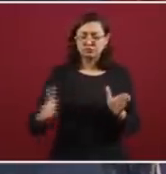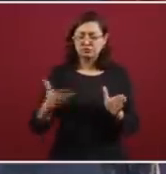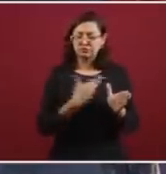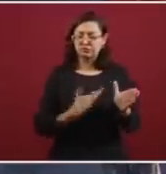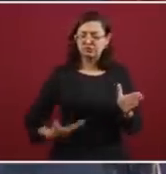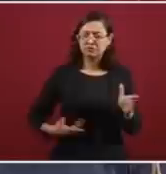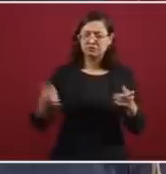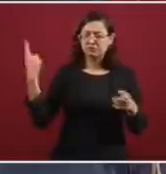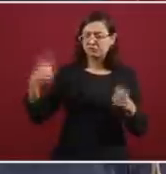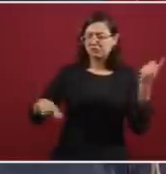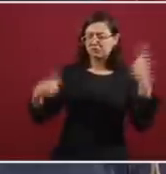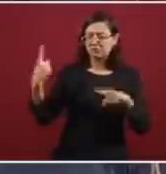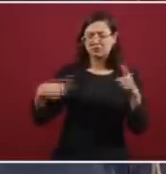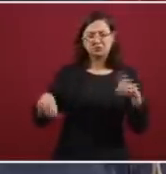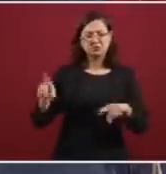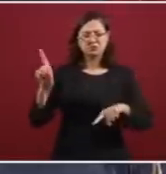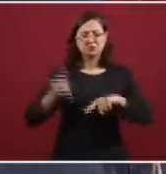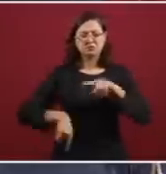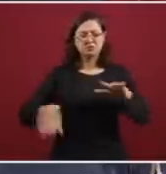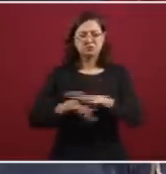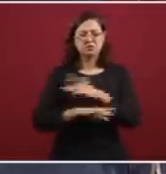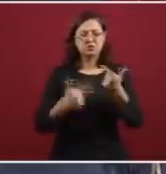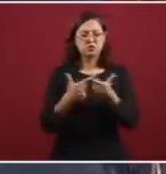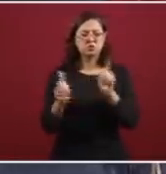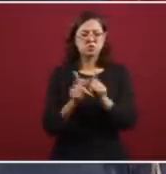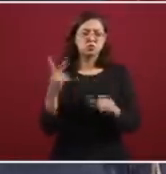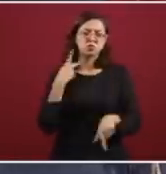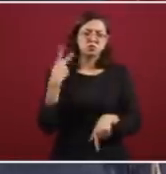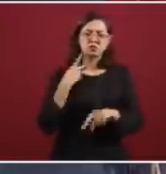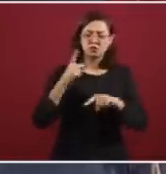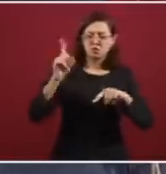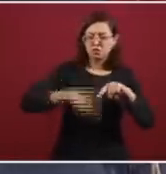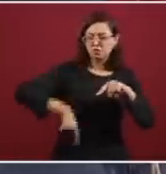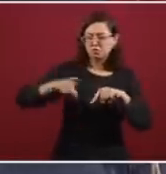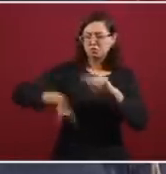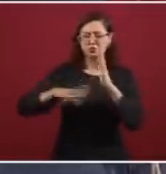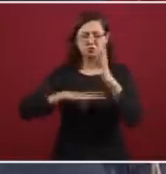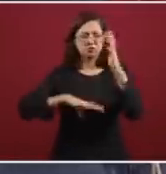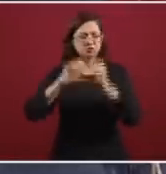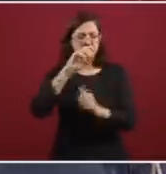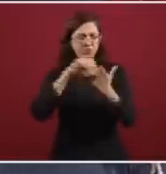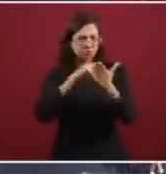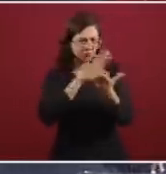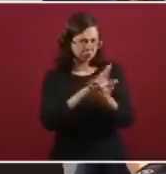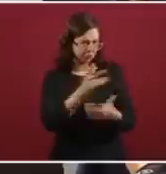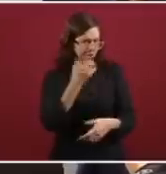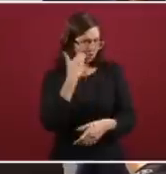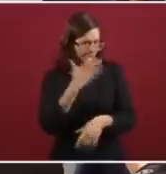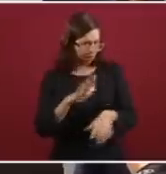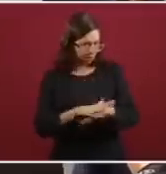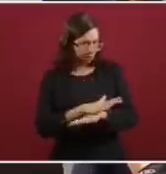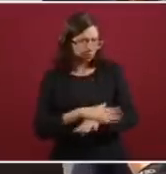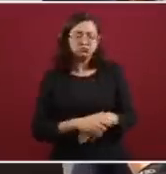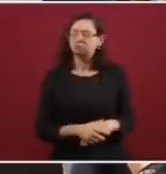presidencialista y acabar también con el sistema de partidos, ¿lo ha pensado dentro de un cambio en la Constitución? No, yo lo que considero es